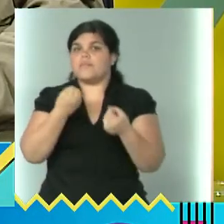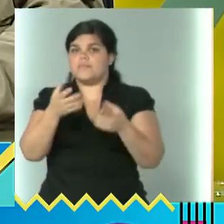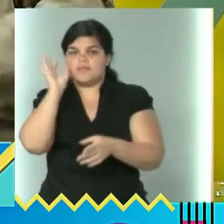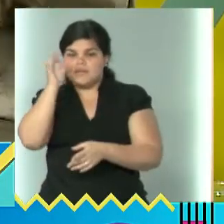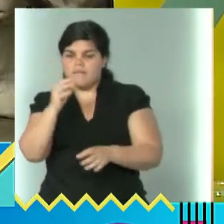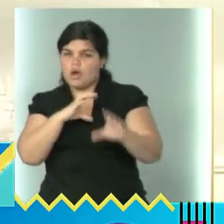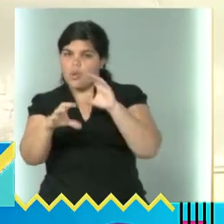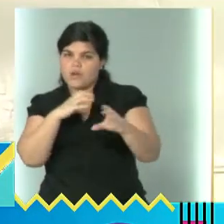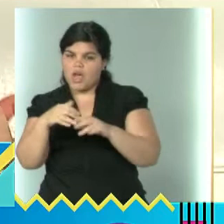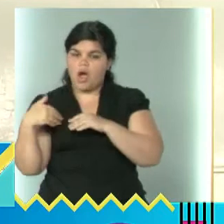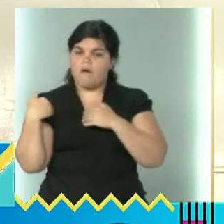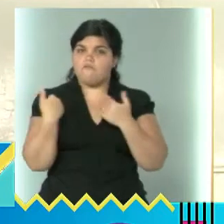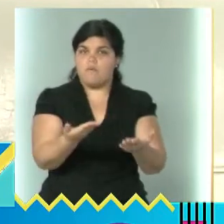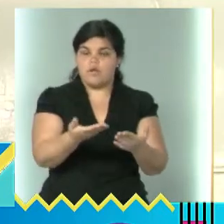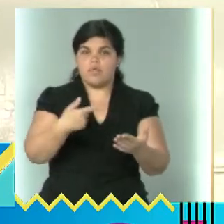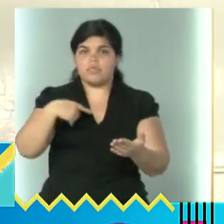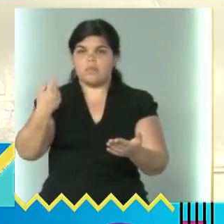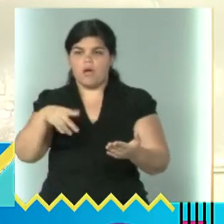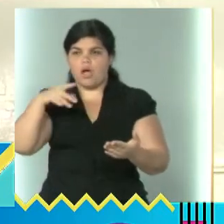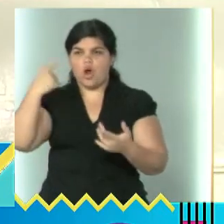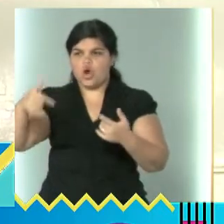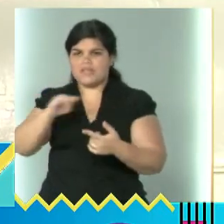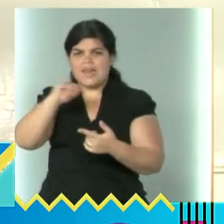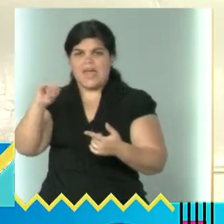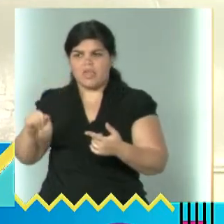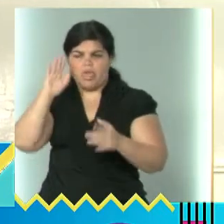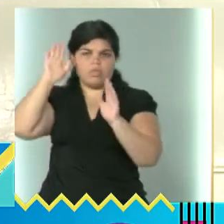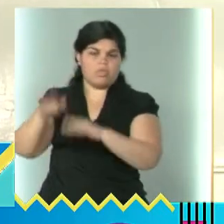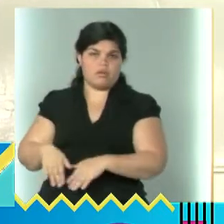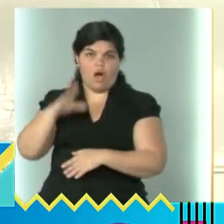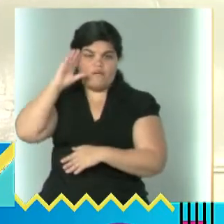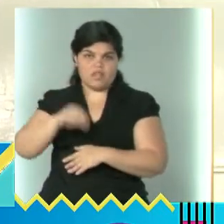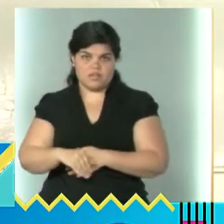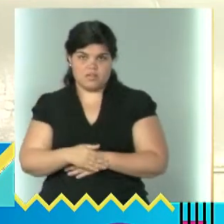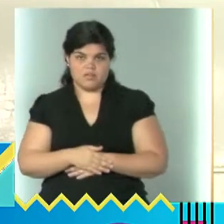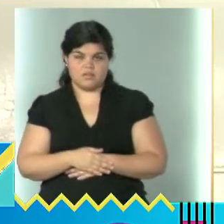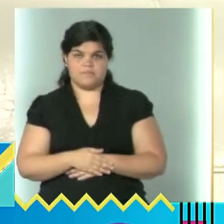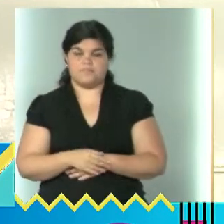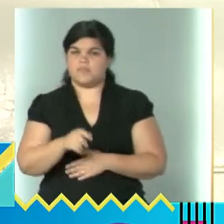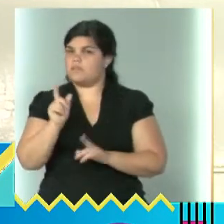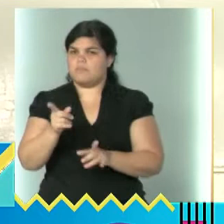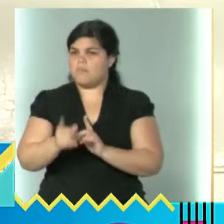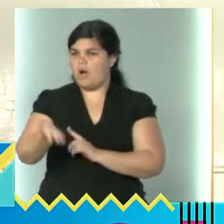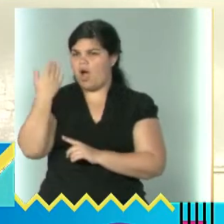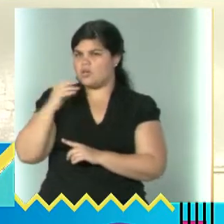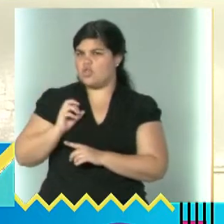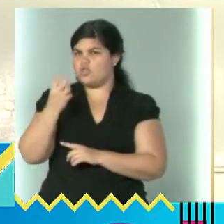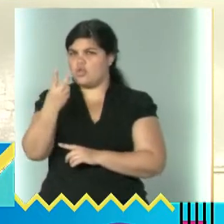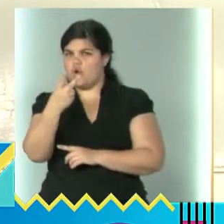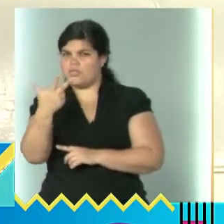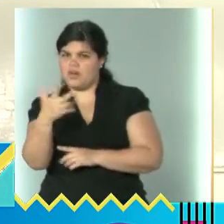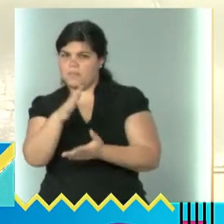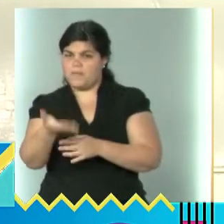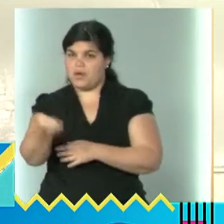la comunicación y después te olvidaste de todo lo malo que puede traer. Hace un par de años, dos años, tres años, un